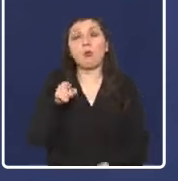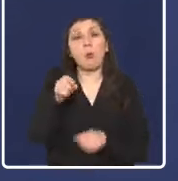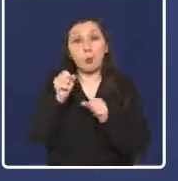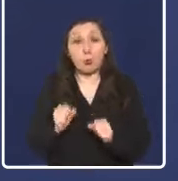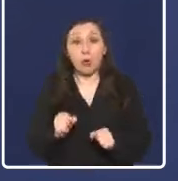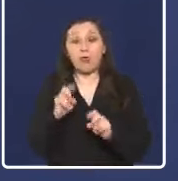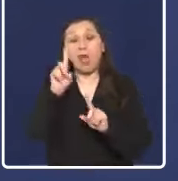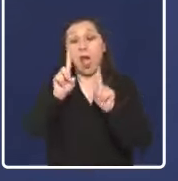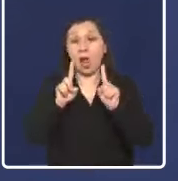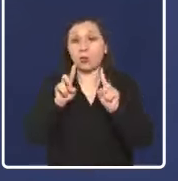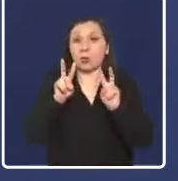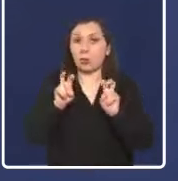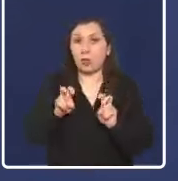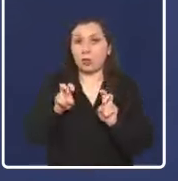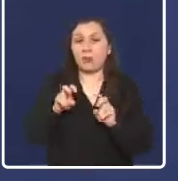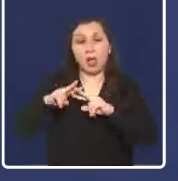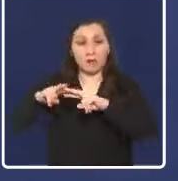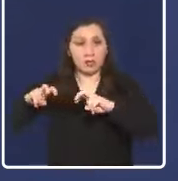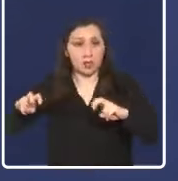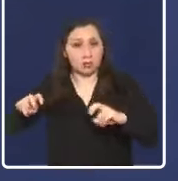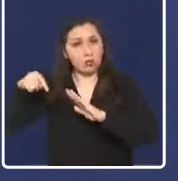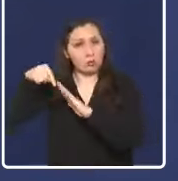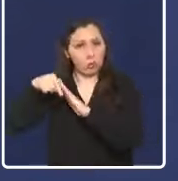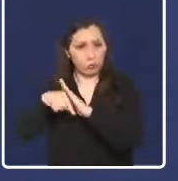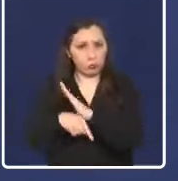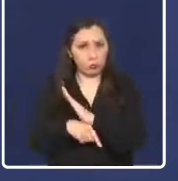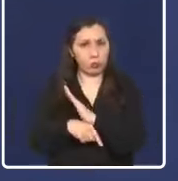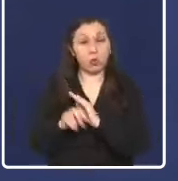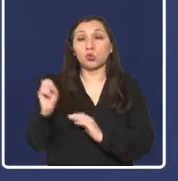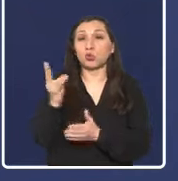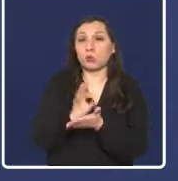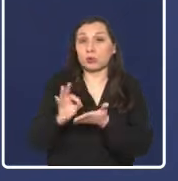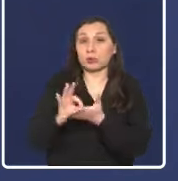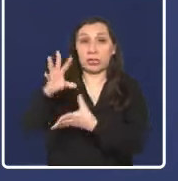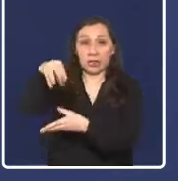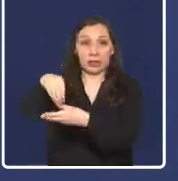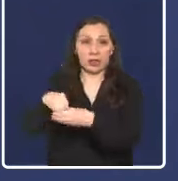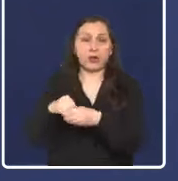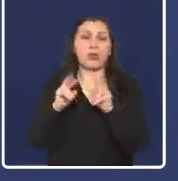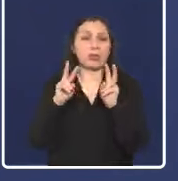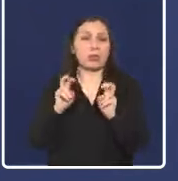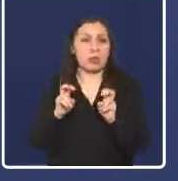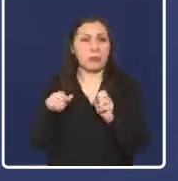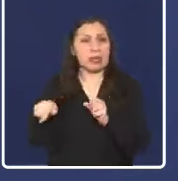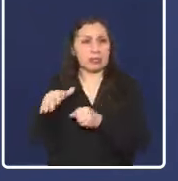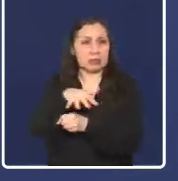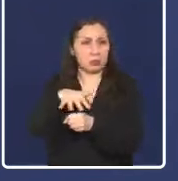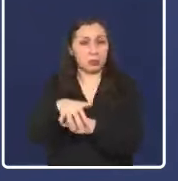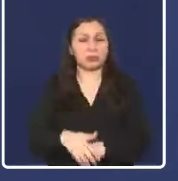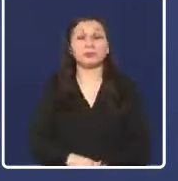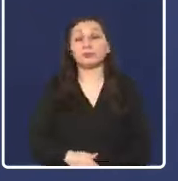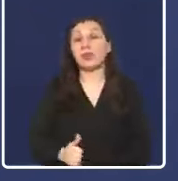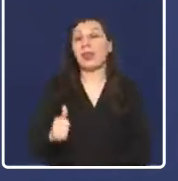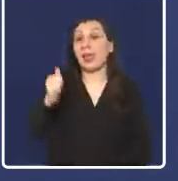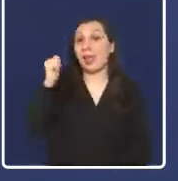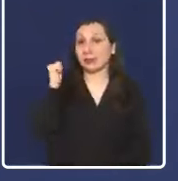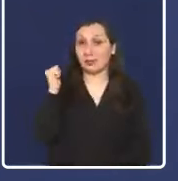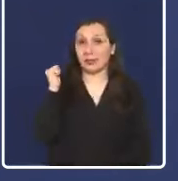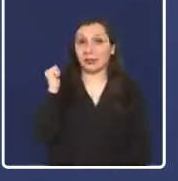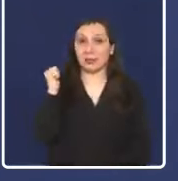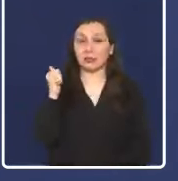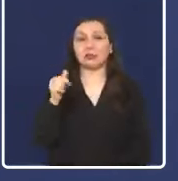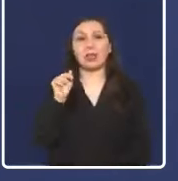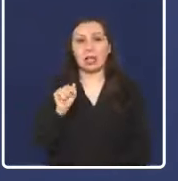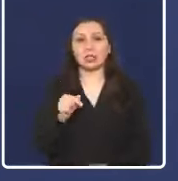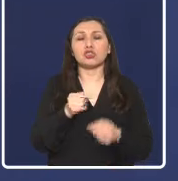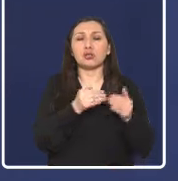radicar también algún tipo de investigación más profunda a la Subsecretaría del Interior respecto de esta situación? El día de ayer, y